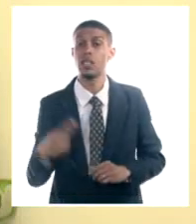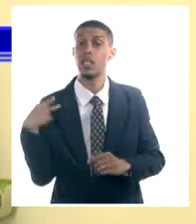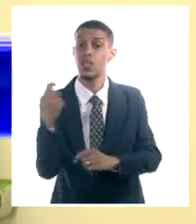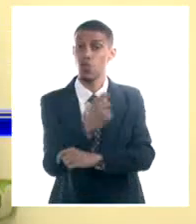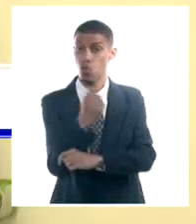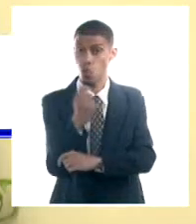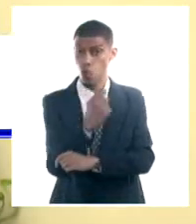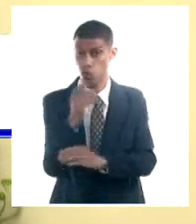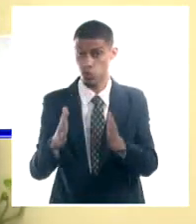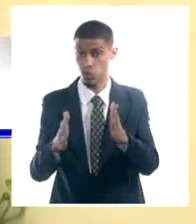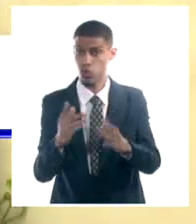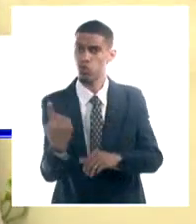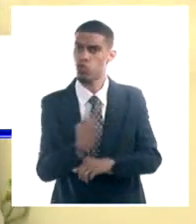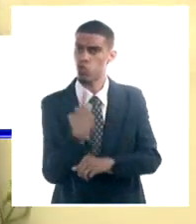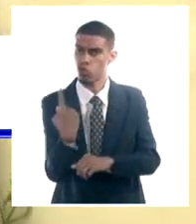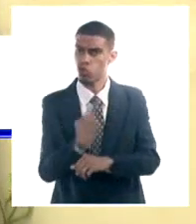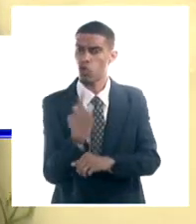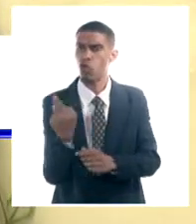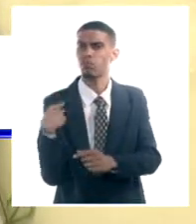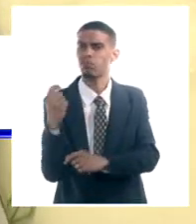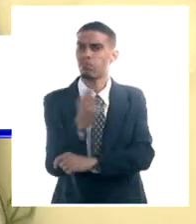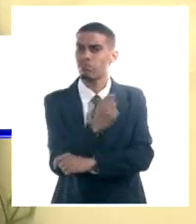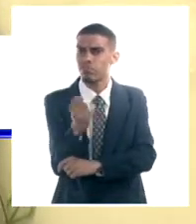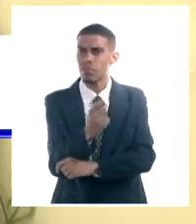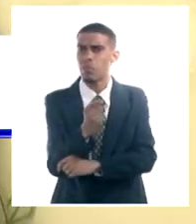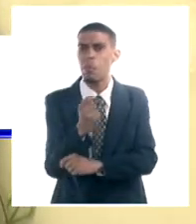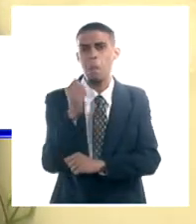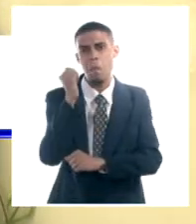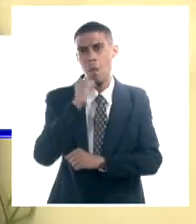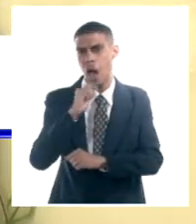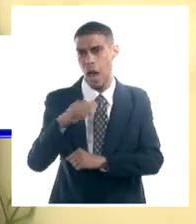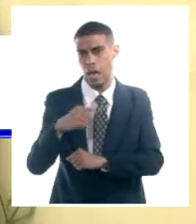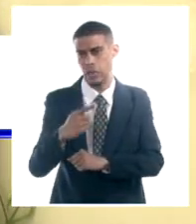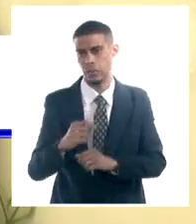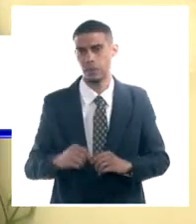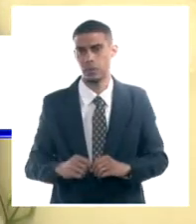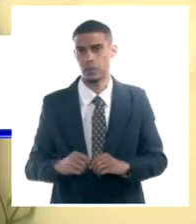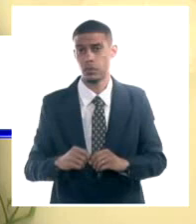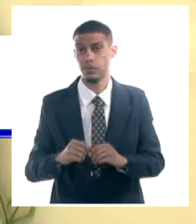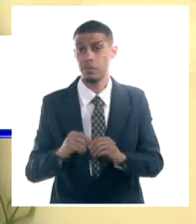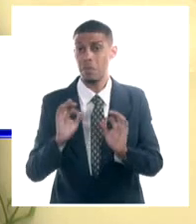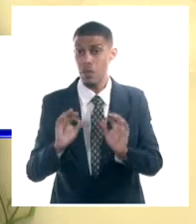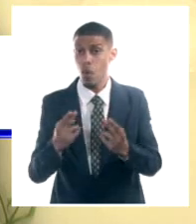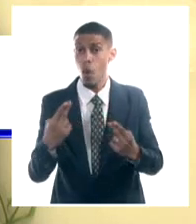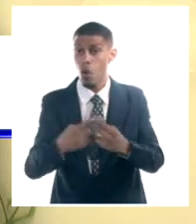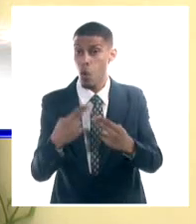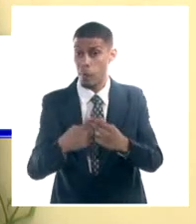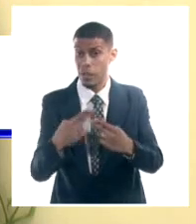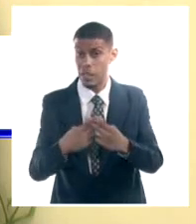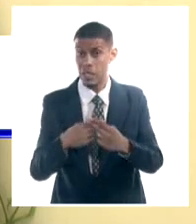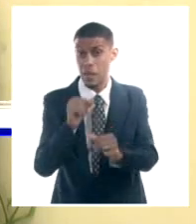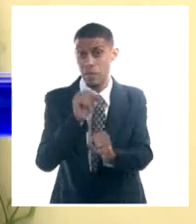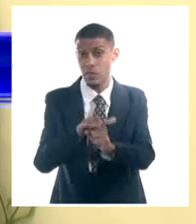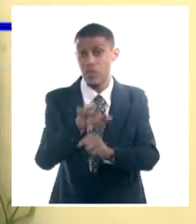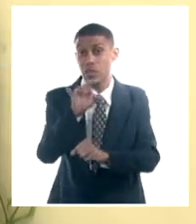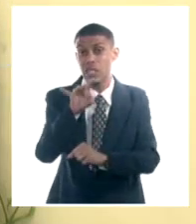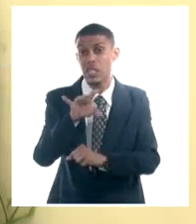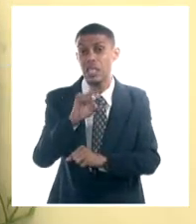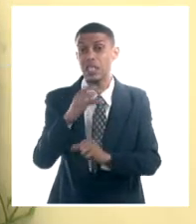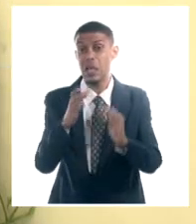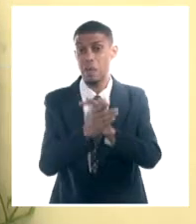22-23 hemos cosechado más frutos de los anteriormente. En este ciclo olímpico, como que empezó desde el 15 de